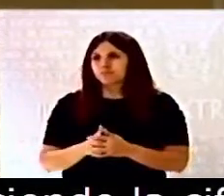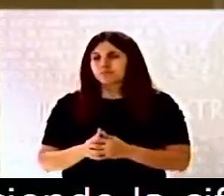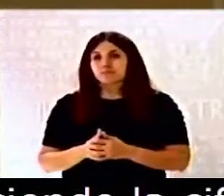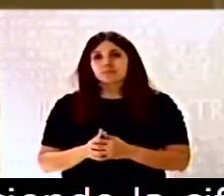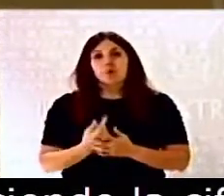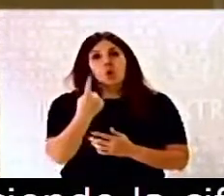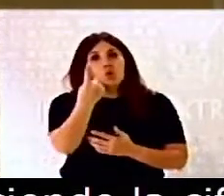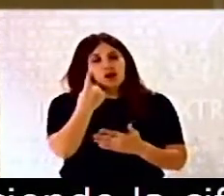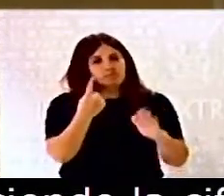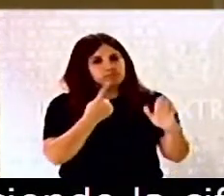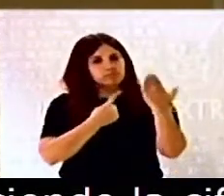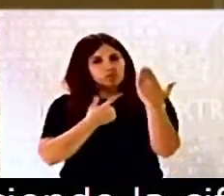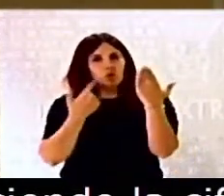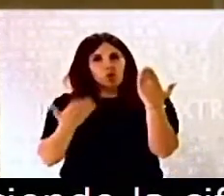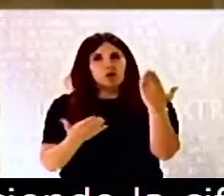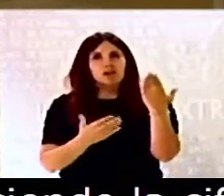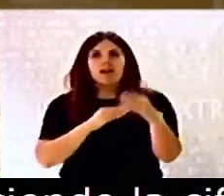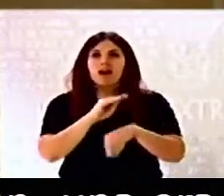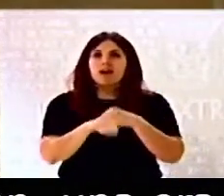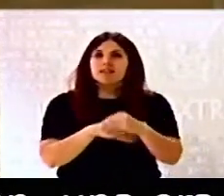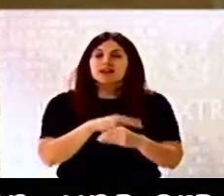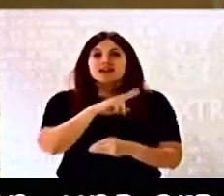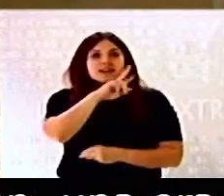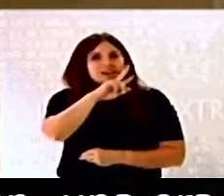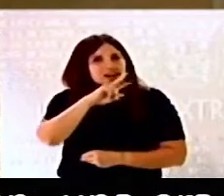hacer uso de la reserva estratégica,